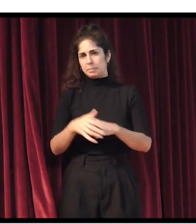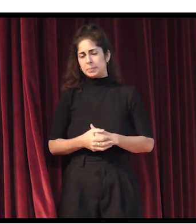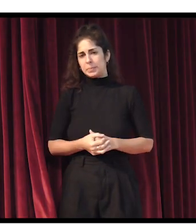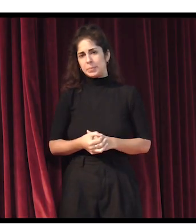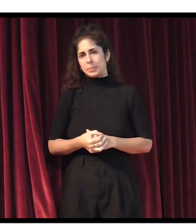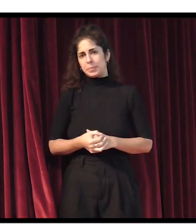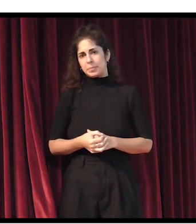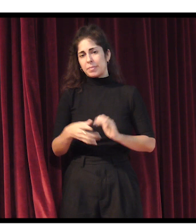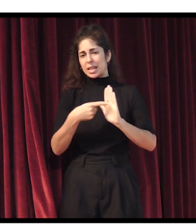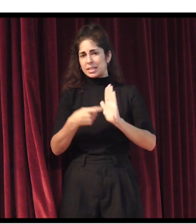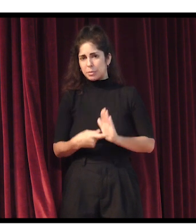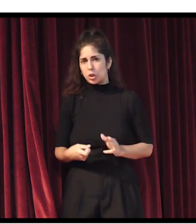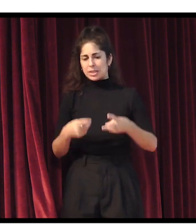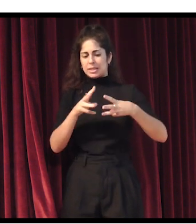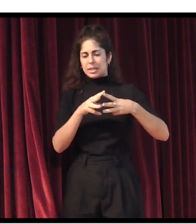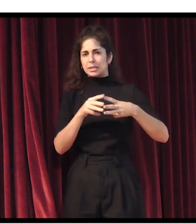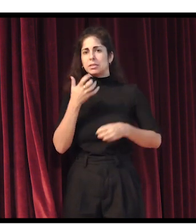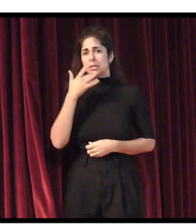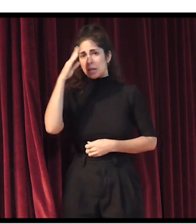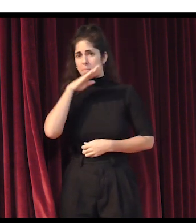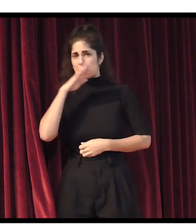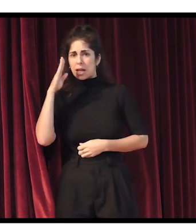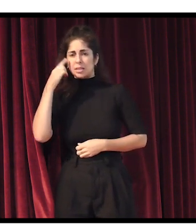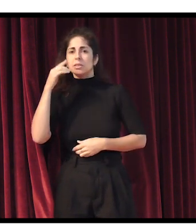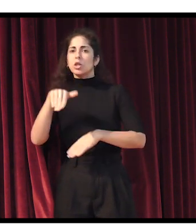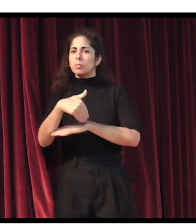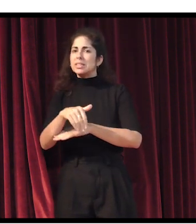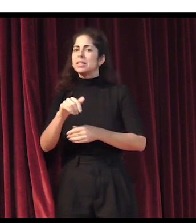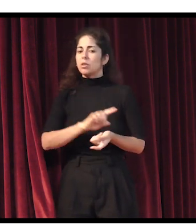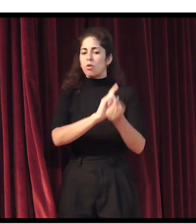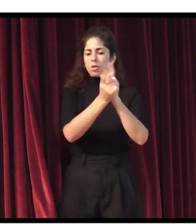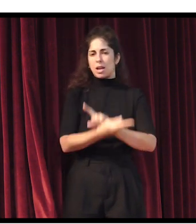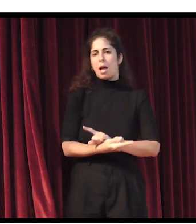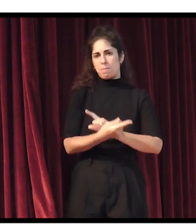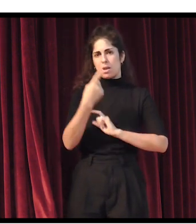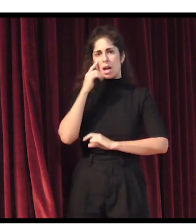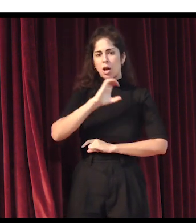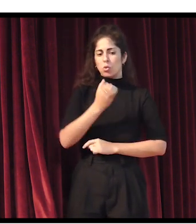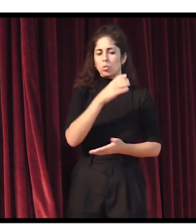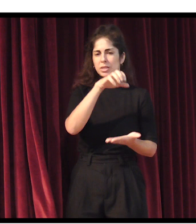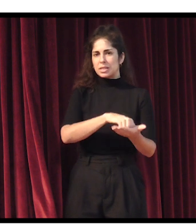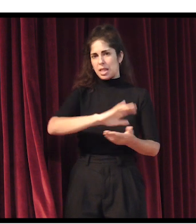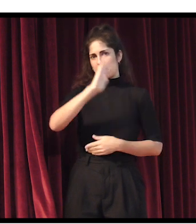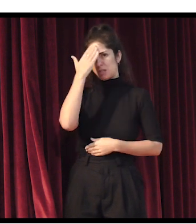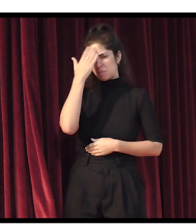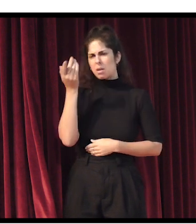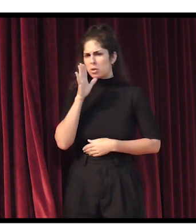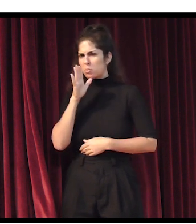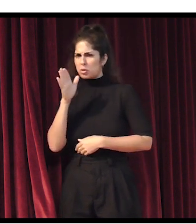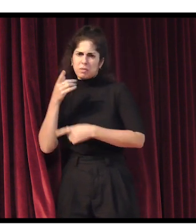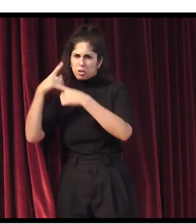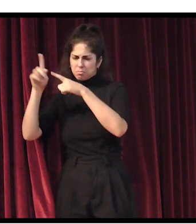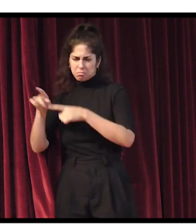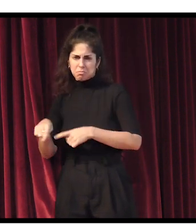Las excepciones son si los padres del jugador cambian su domicilio al país donde el nuevo club tiene su sede por razones no relacionadas con el fútbol, si las